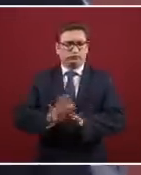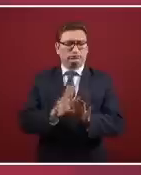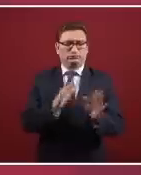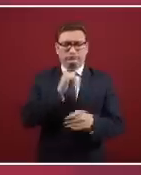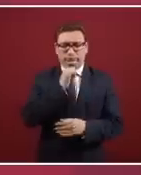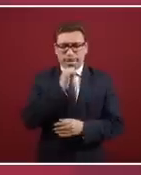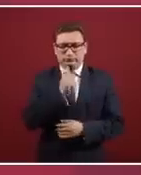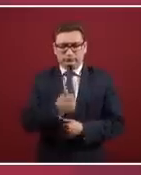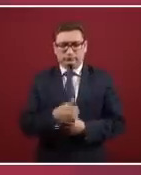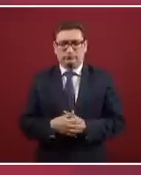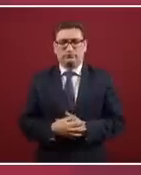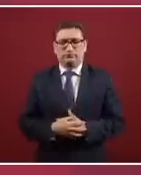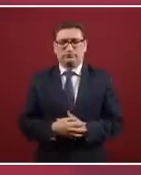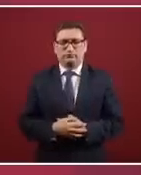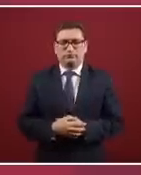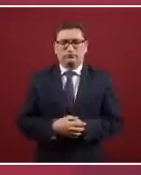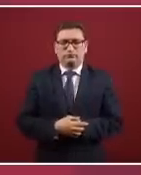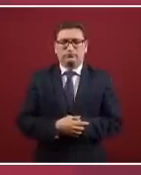Es